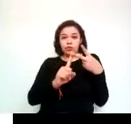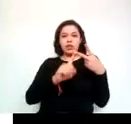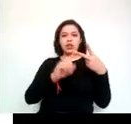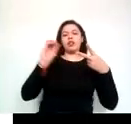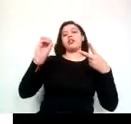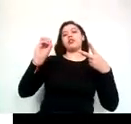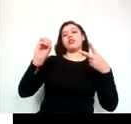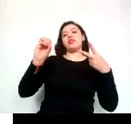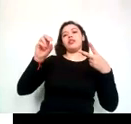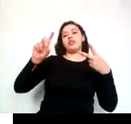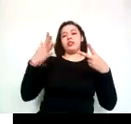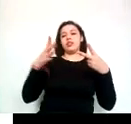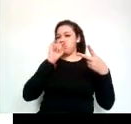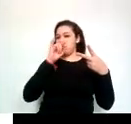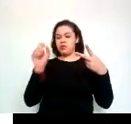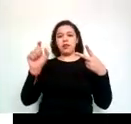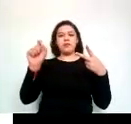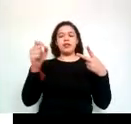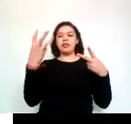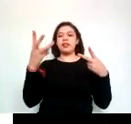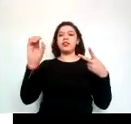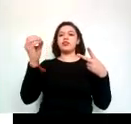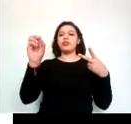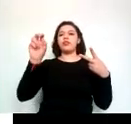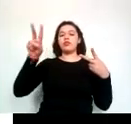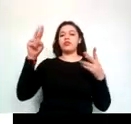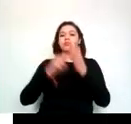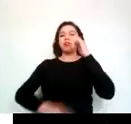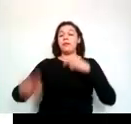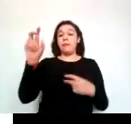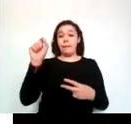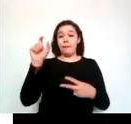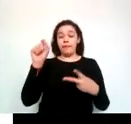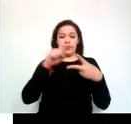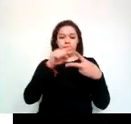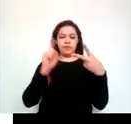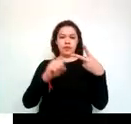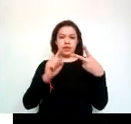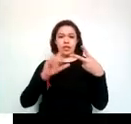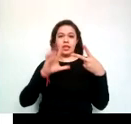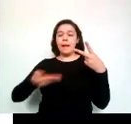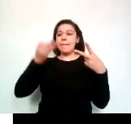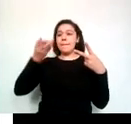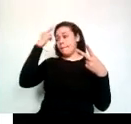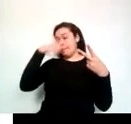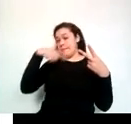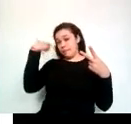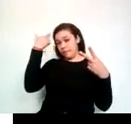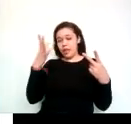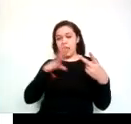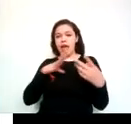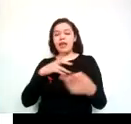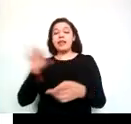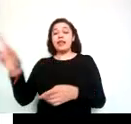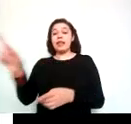035, que es el 23 de octubre del 2020, que fue cuando ya está para solicitarse la revisión, tenemos que tener el